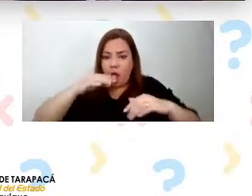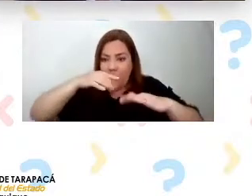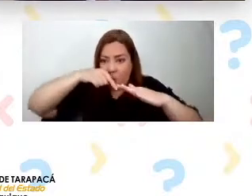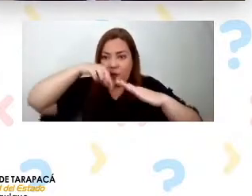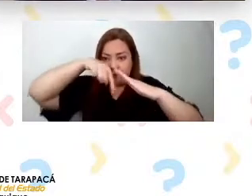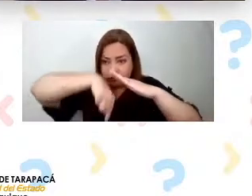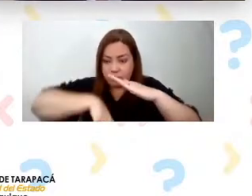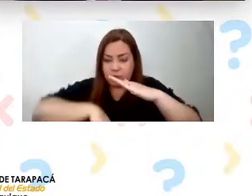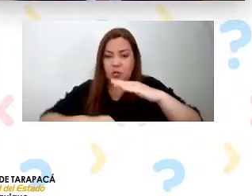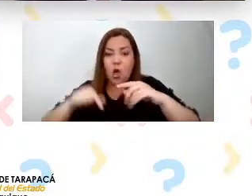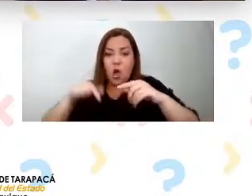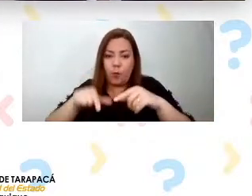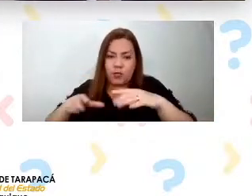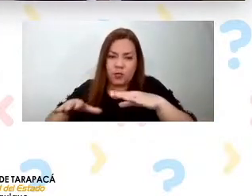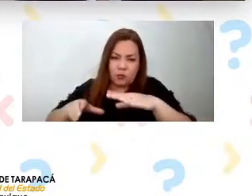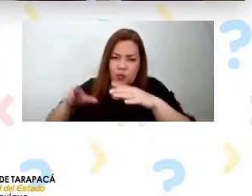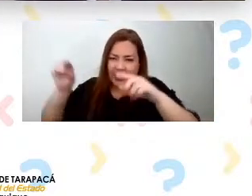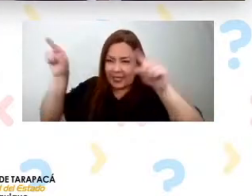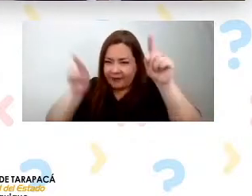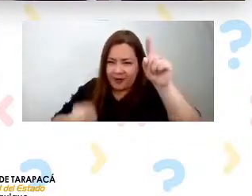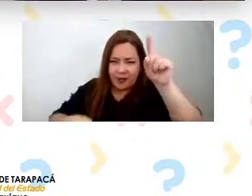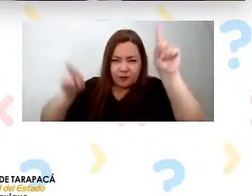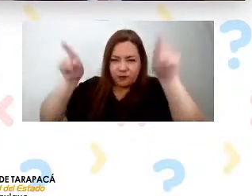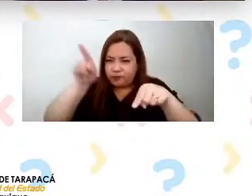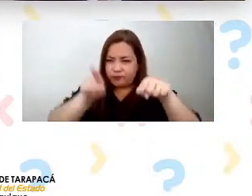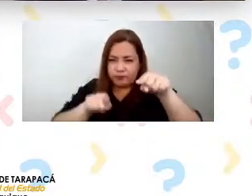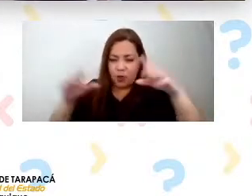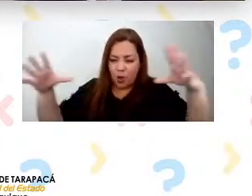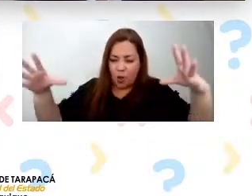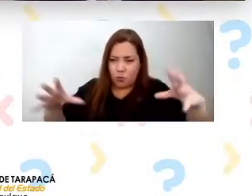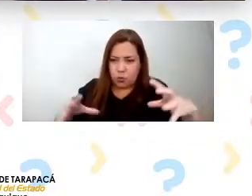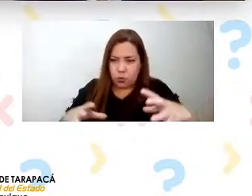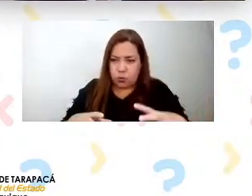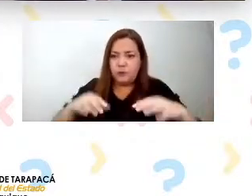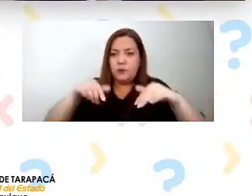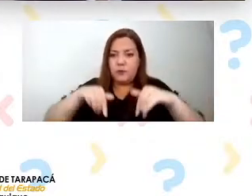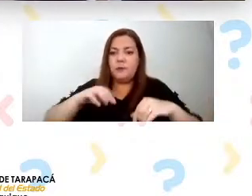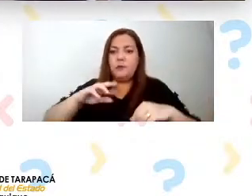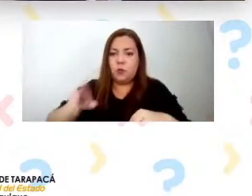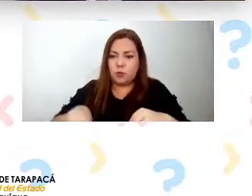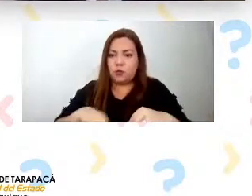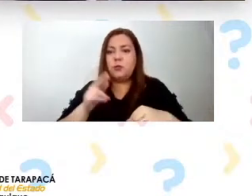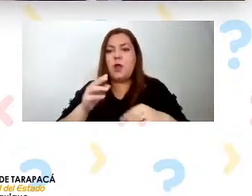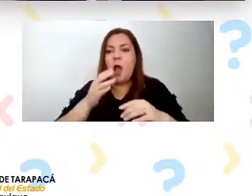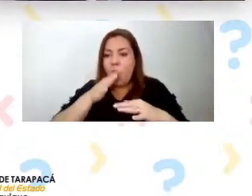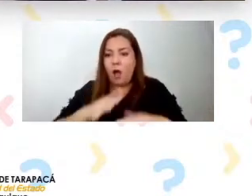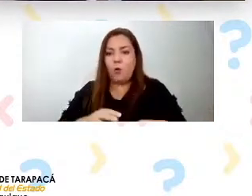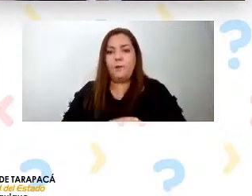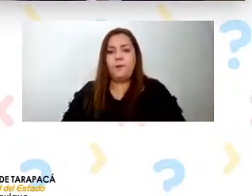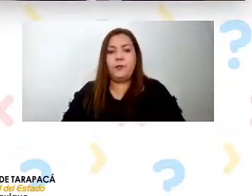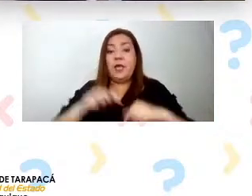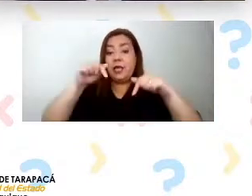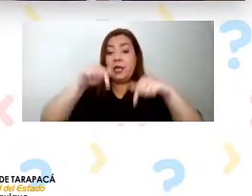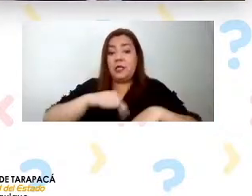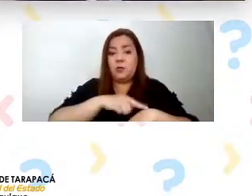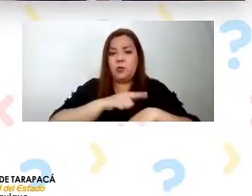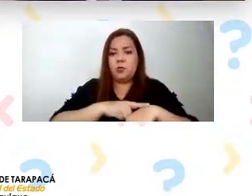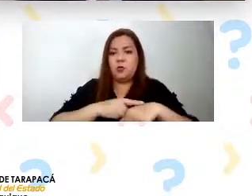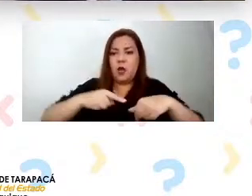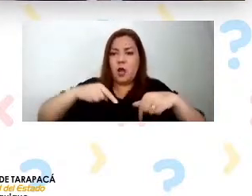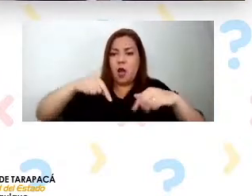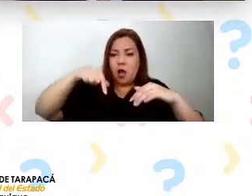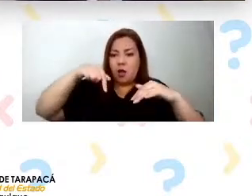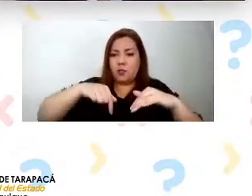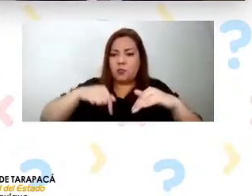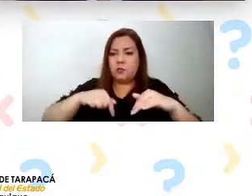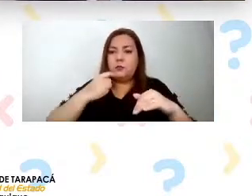aquí van quebradas, van recargando. En este momento la cuenca está cerrada, no hay más